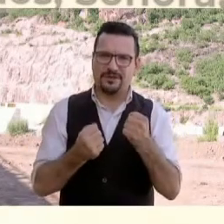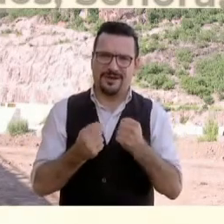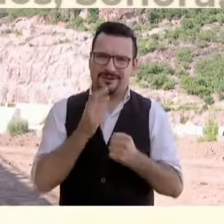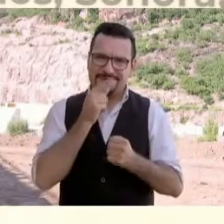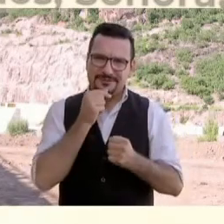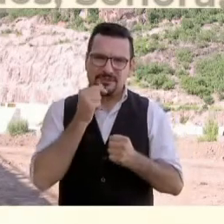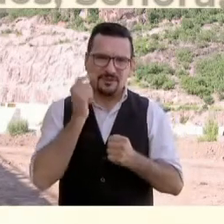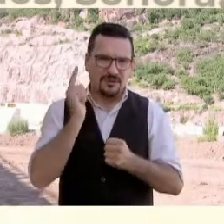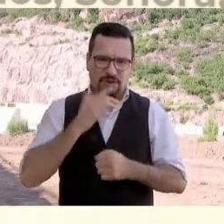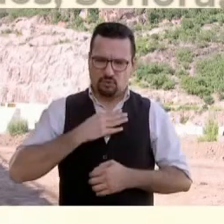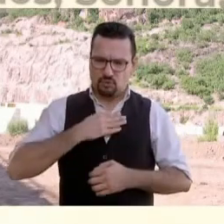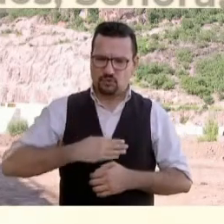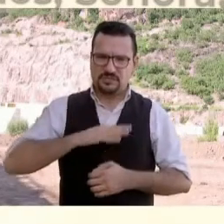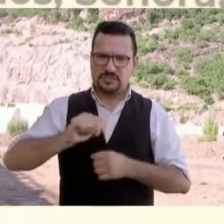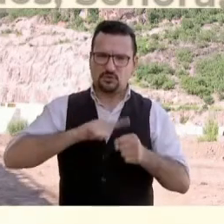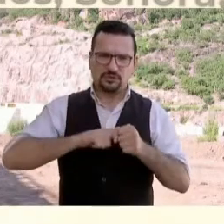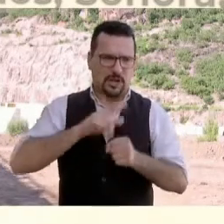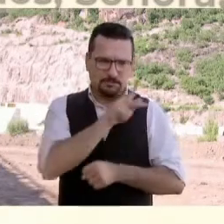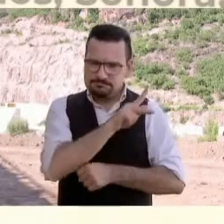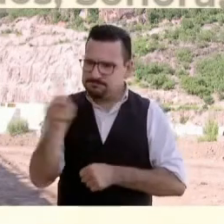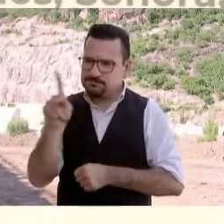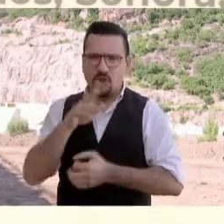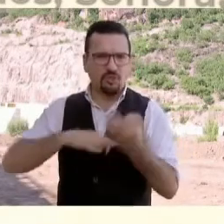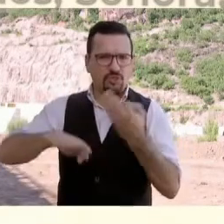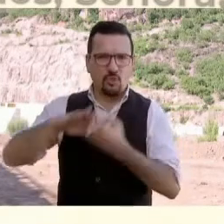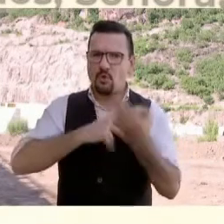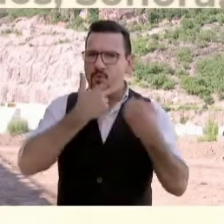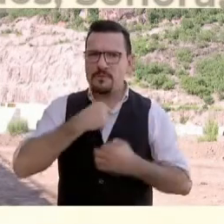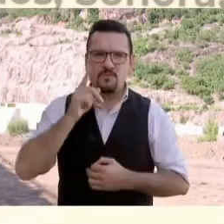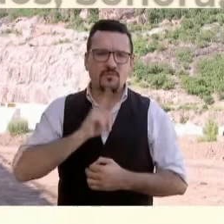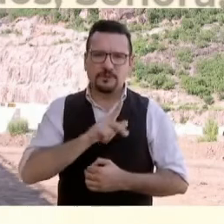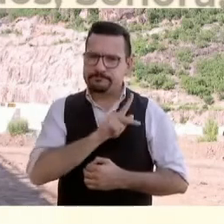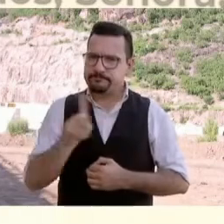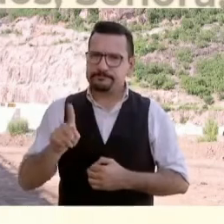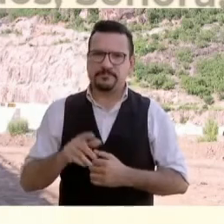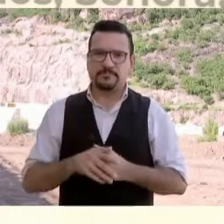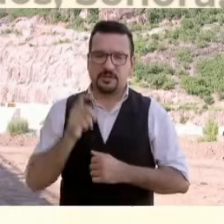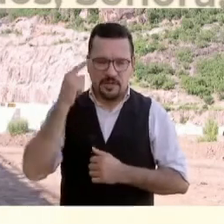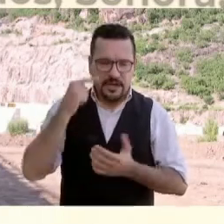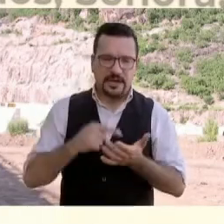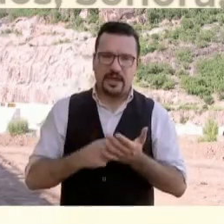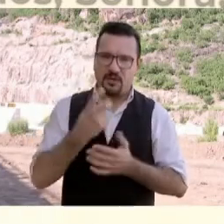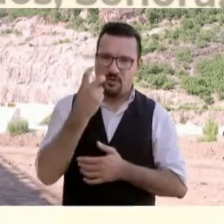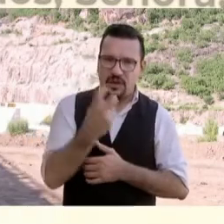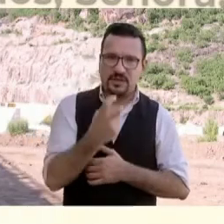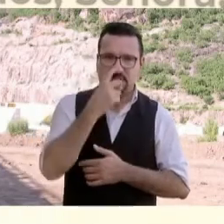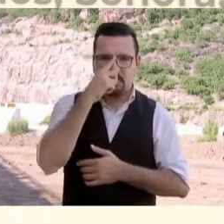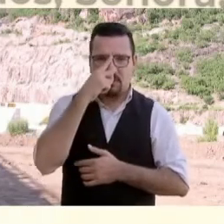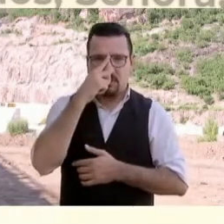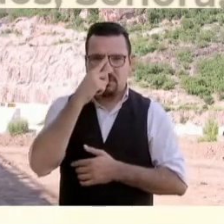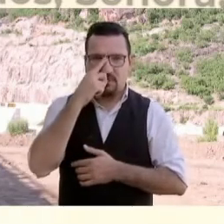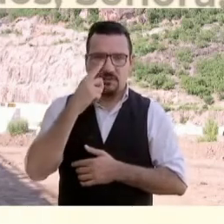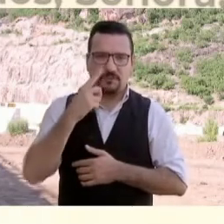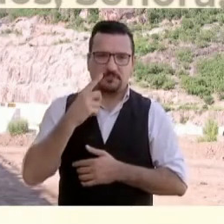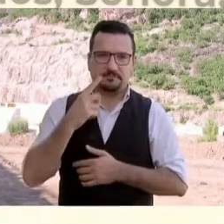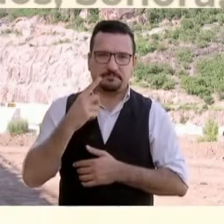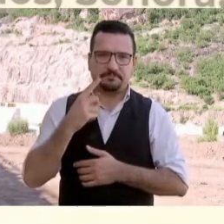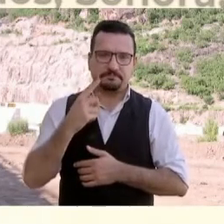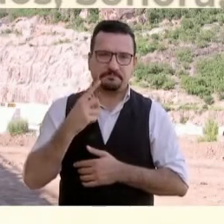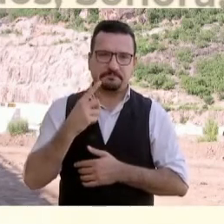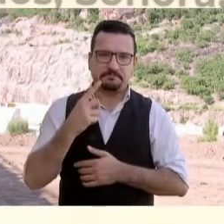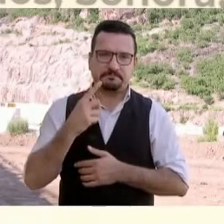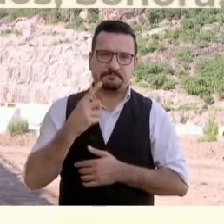una justicia social para todos y para todas y creo que es un beneficio y una realidad pues